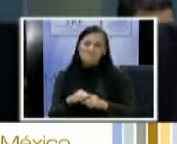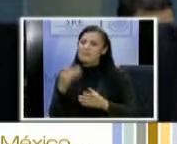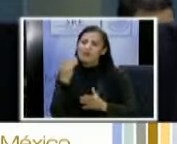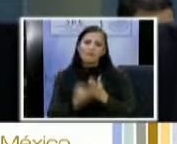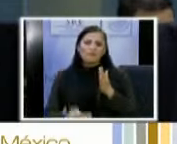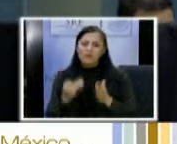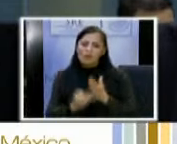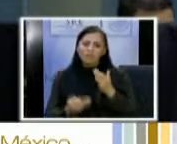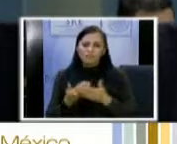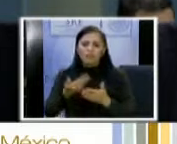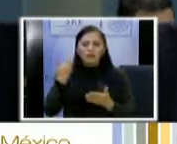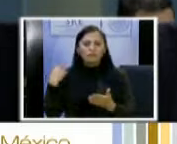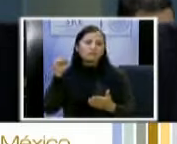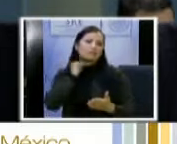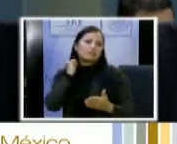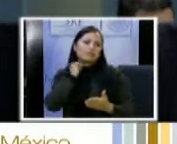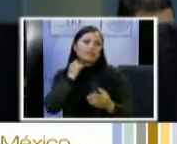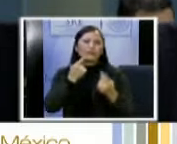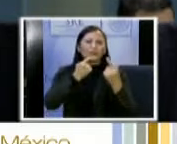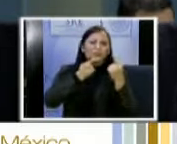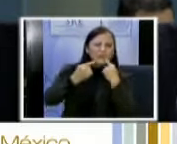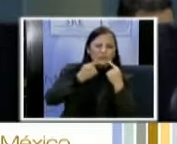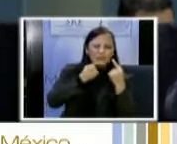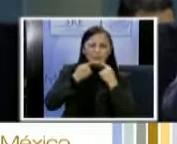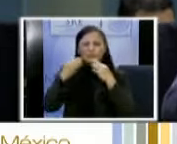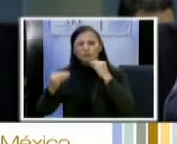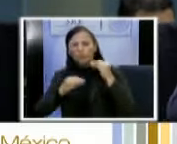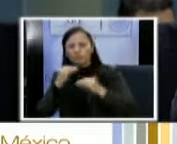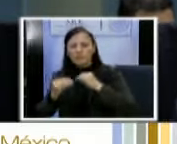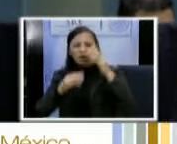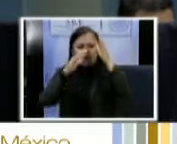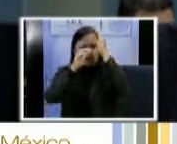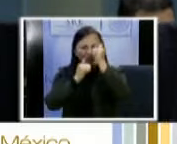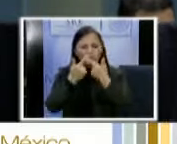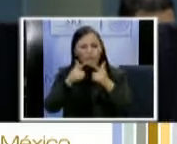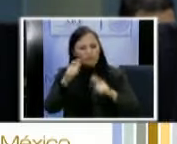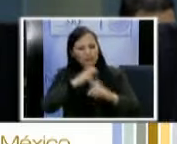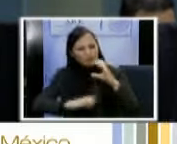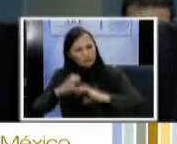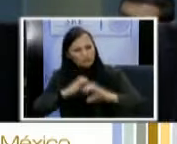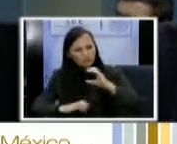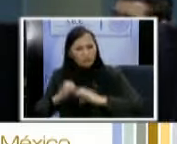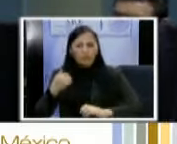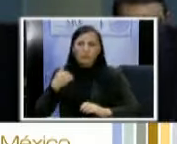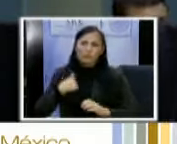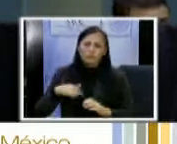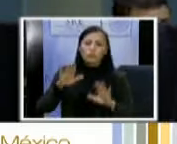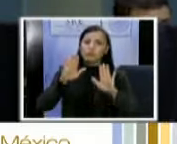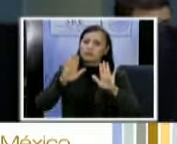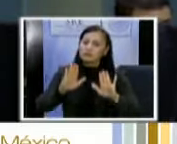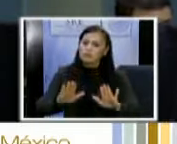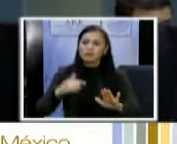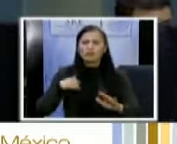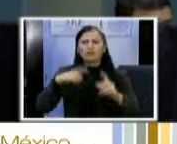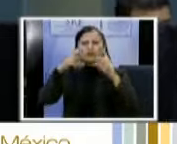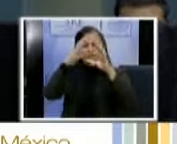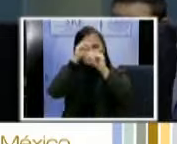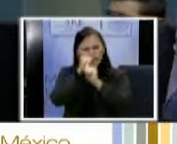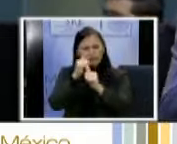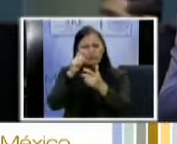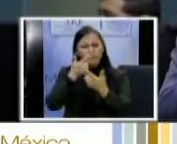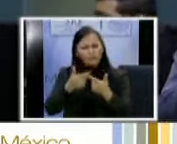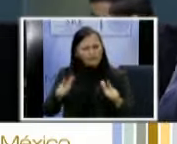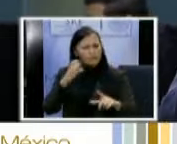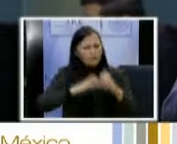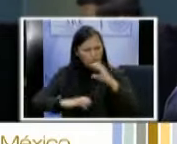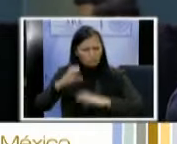hubo una discusión sobre el Tratado de Libre Comercio, y yo llegué a un momento en que les dije, bueno, el Tratado de Libre Comercio le ha